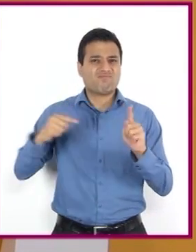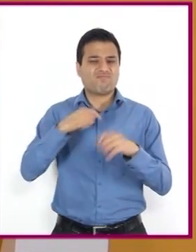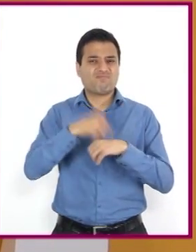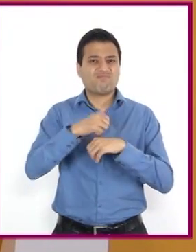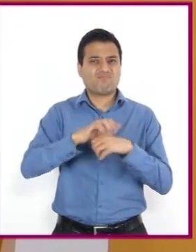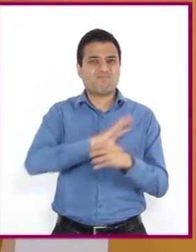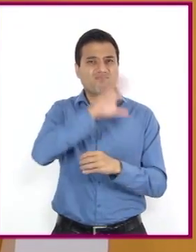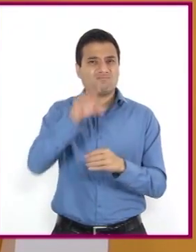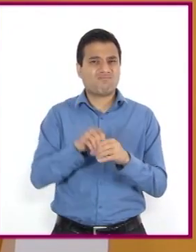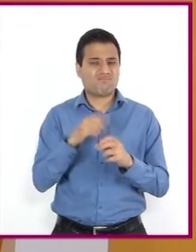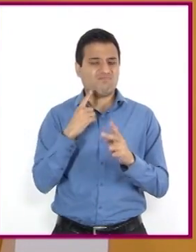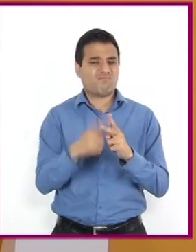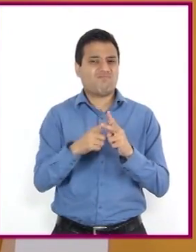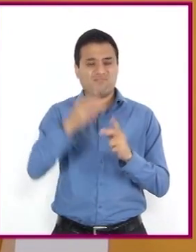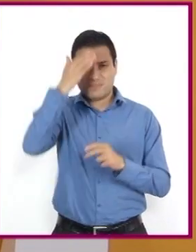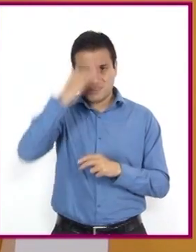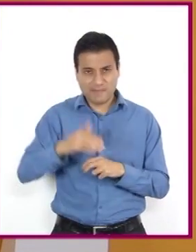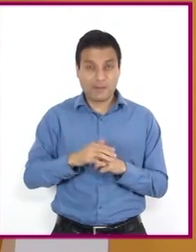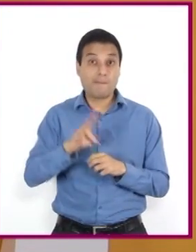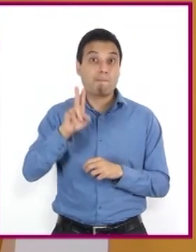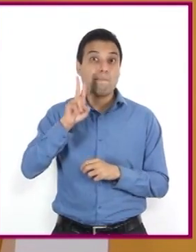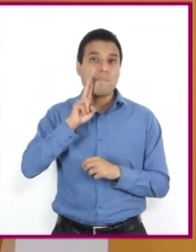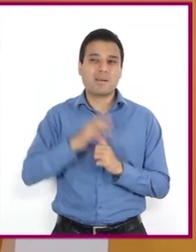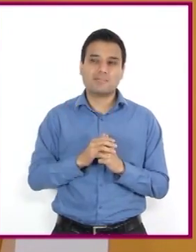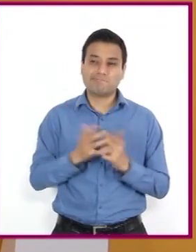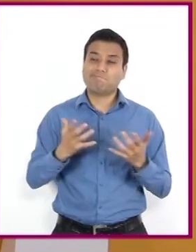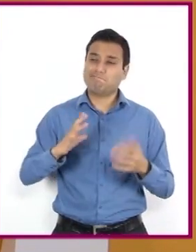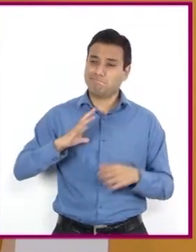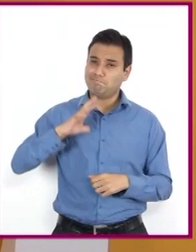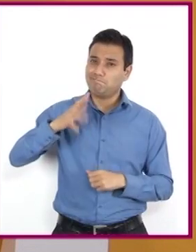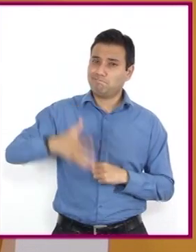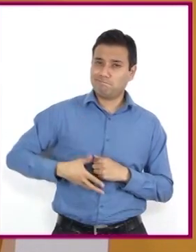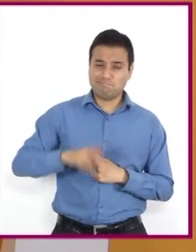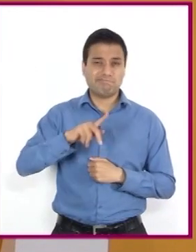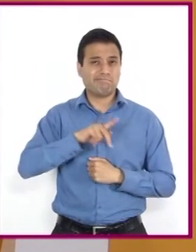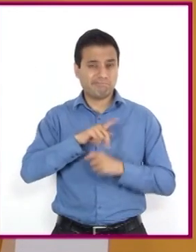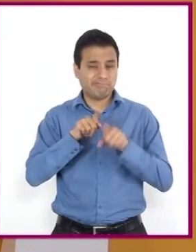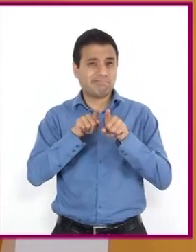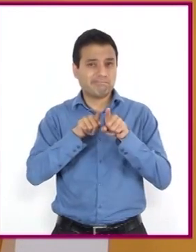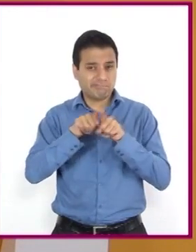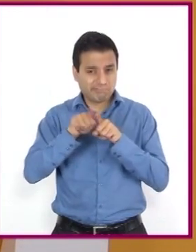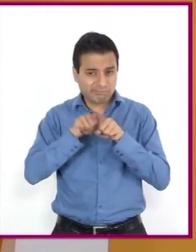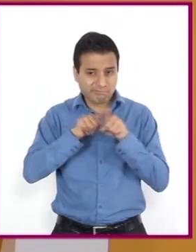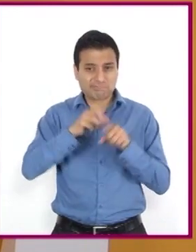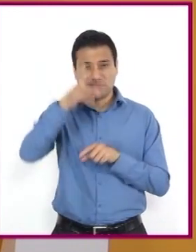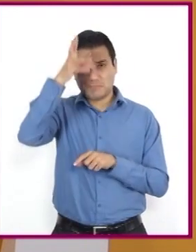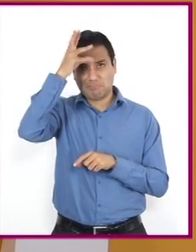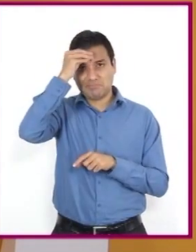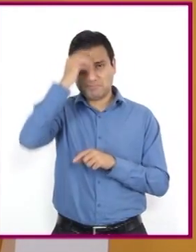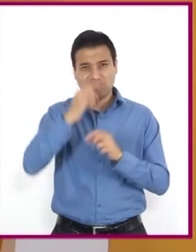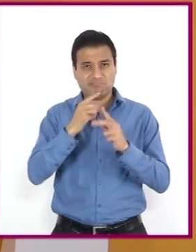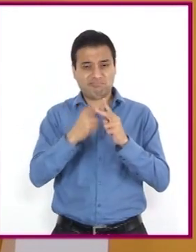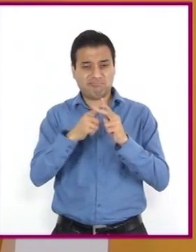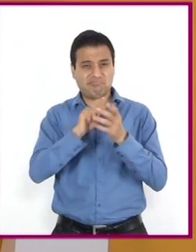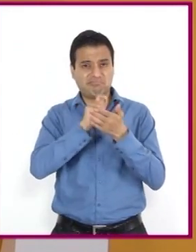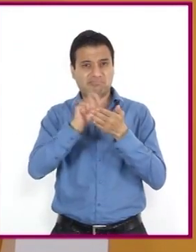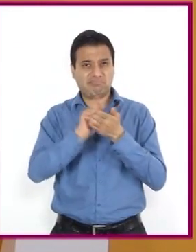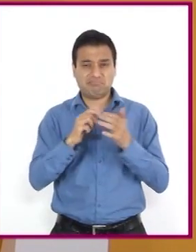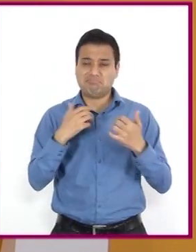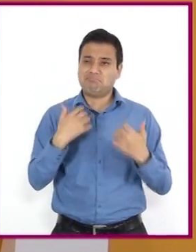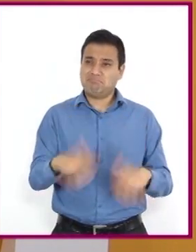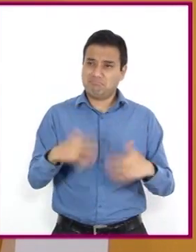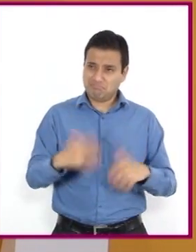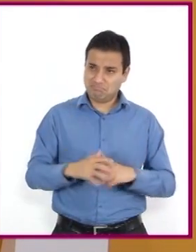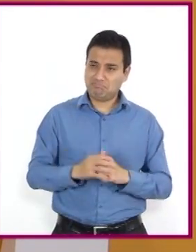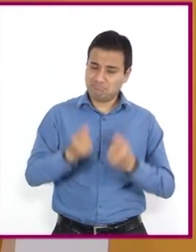enteros? Valeria se sintió orgullosa de que su hermano hubiera aprendido y utilizado estas estrategias para